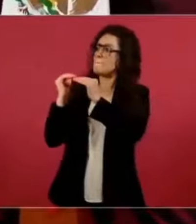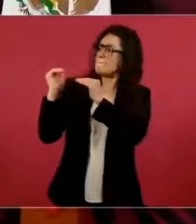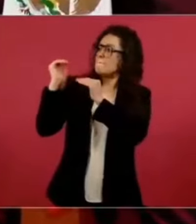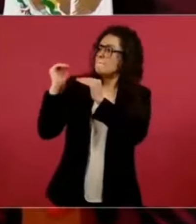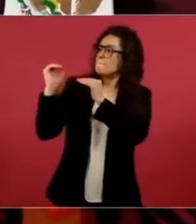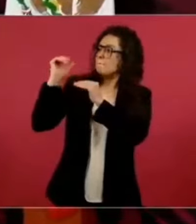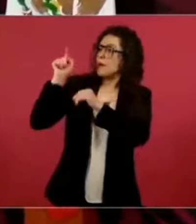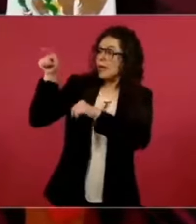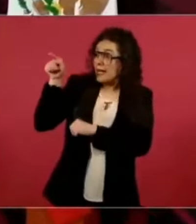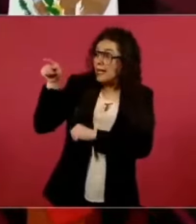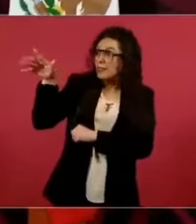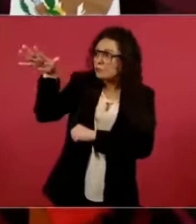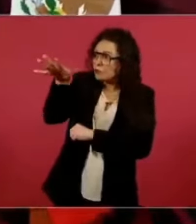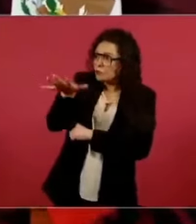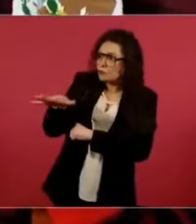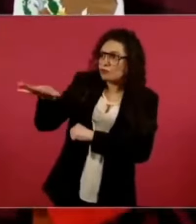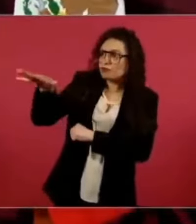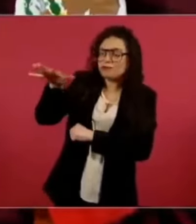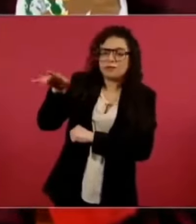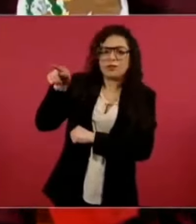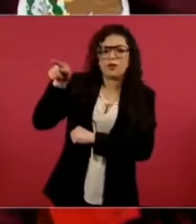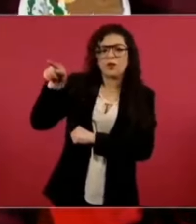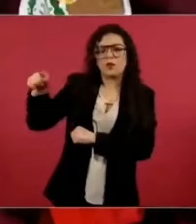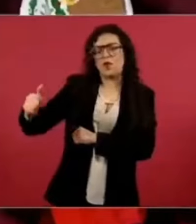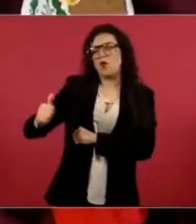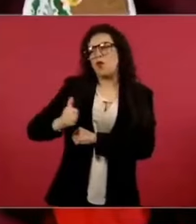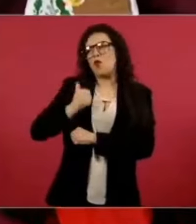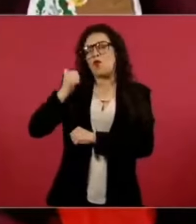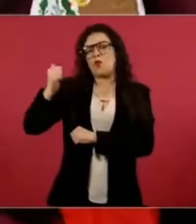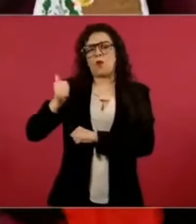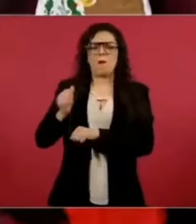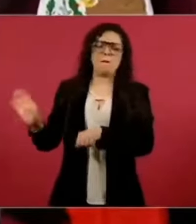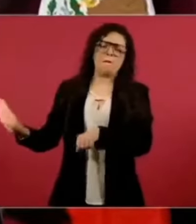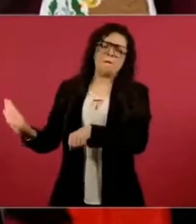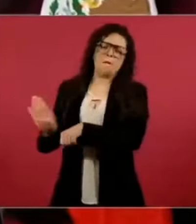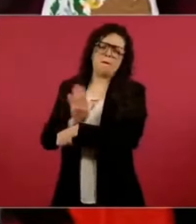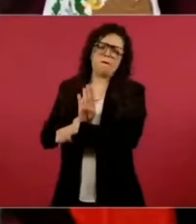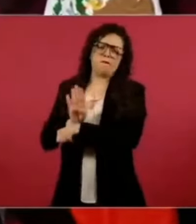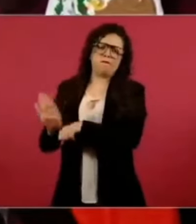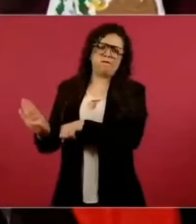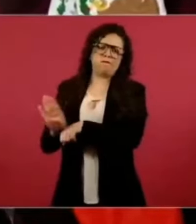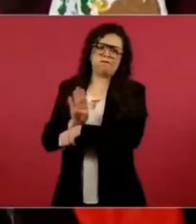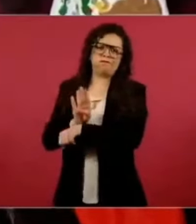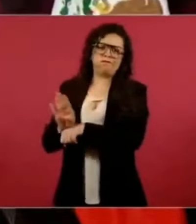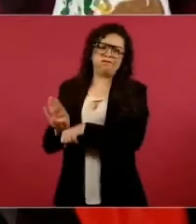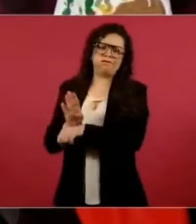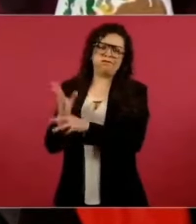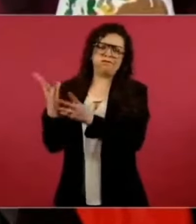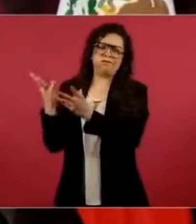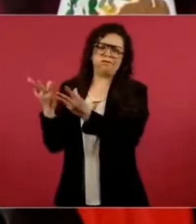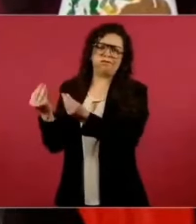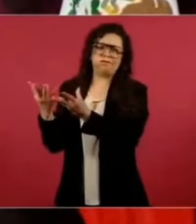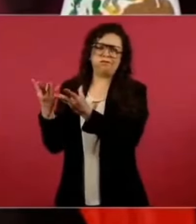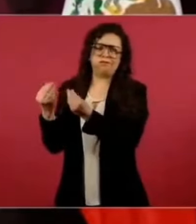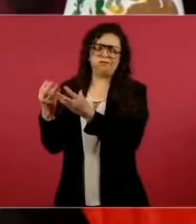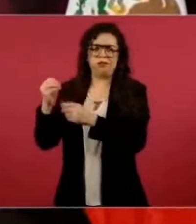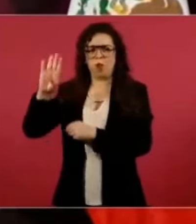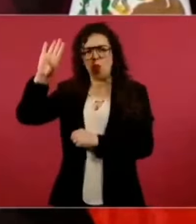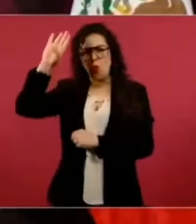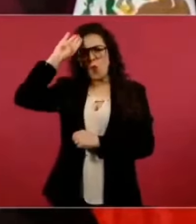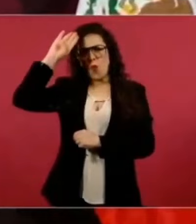que son los que se sirven con La cuchara grande nada más